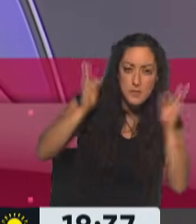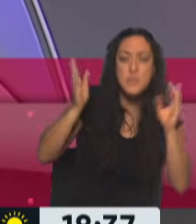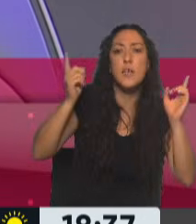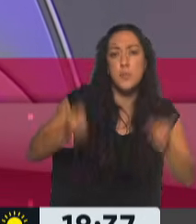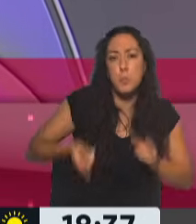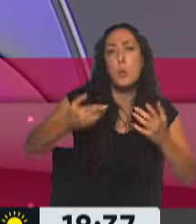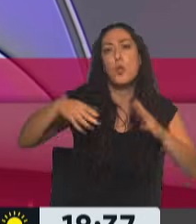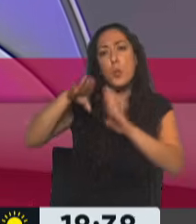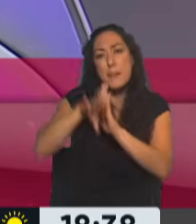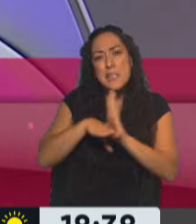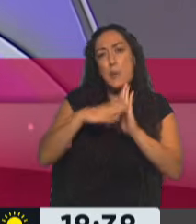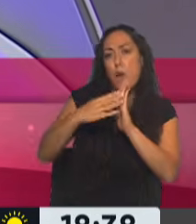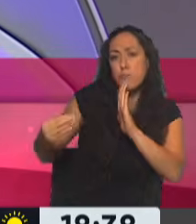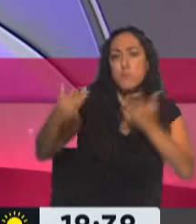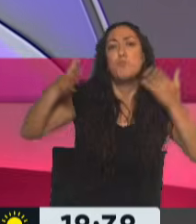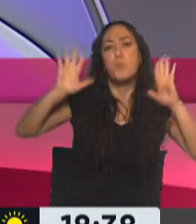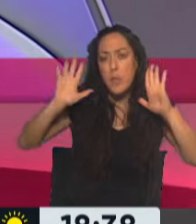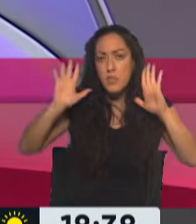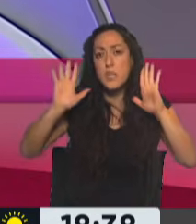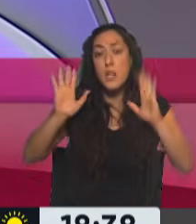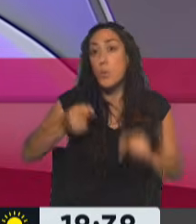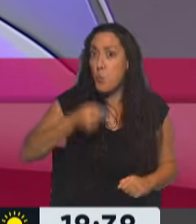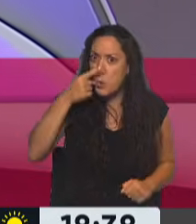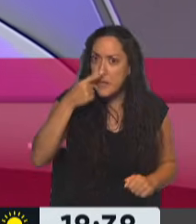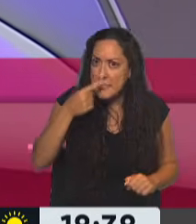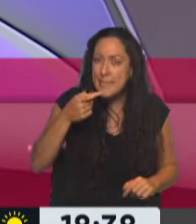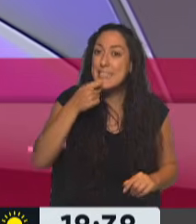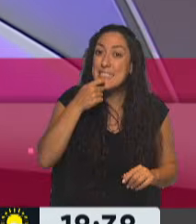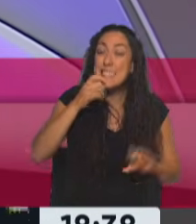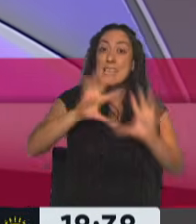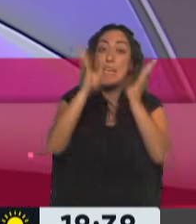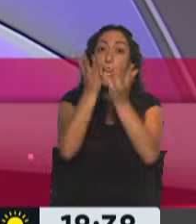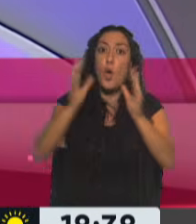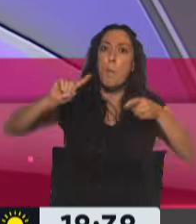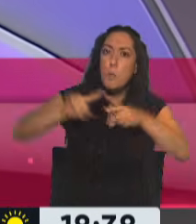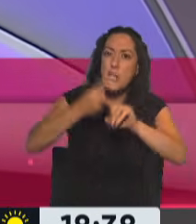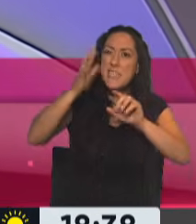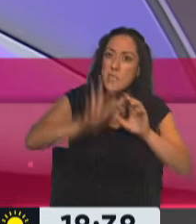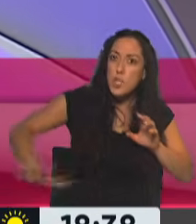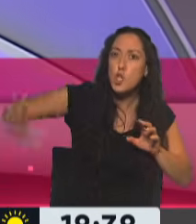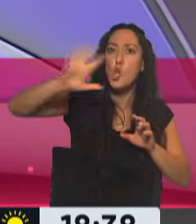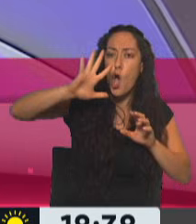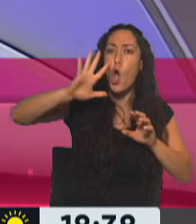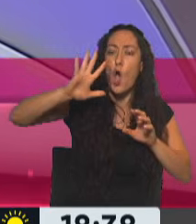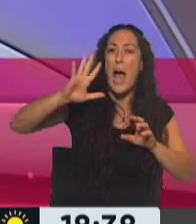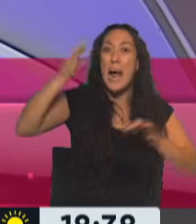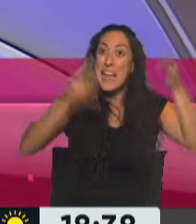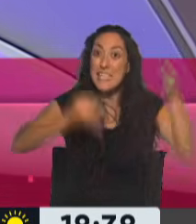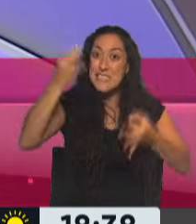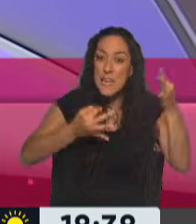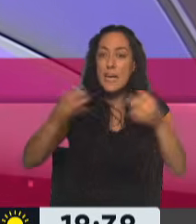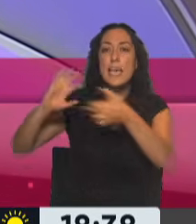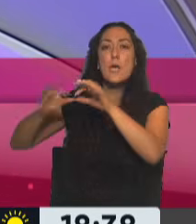de este tipo. Pero fíjate que es interesante que si vos ves el mapa geopolítico internacional de regulaciones de este tipo, son países